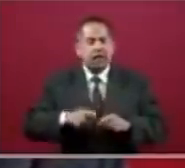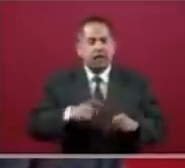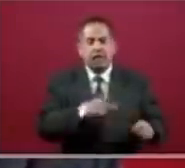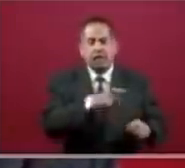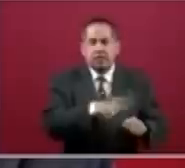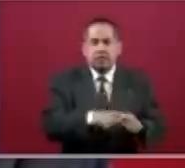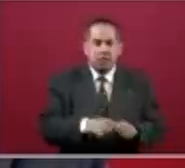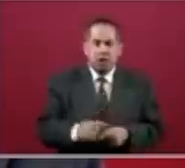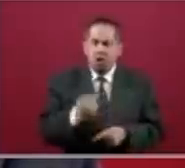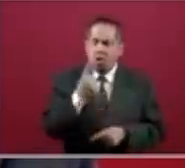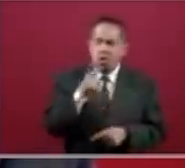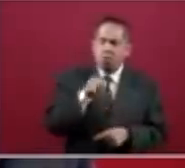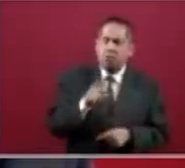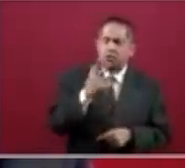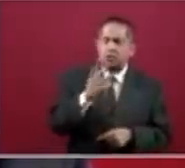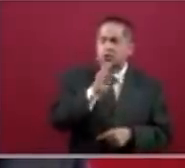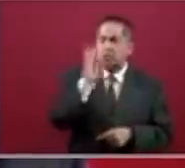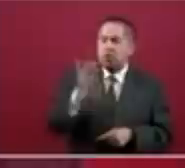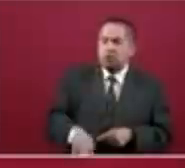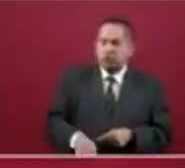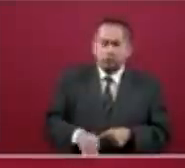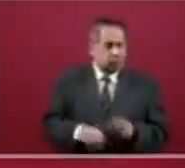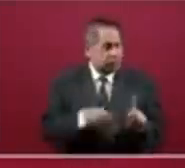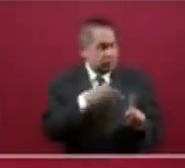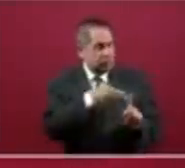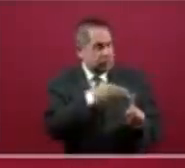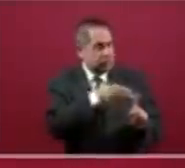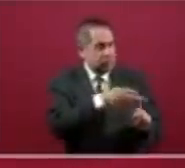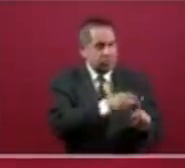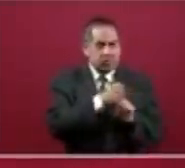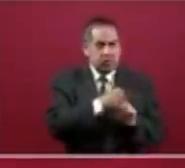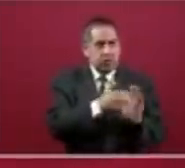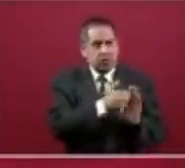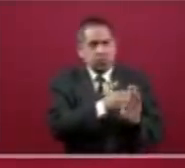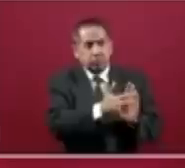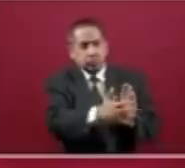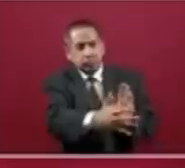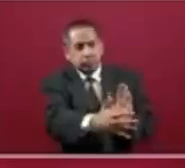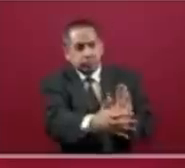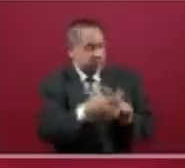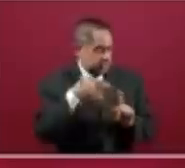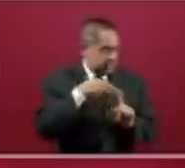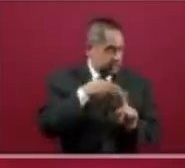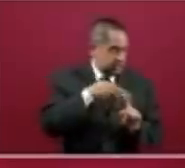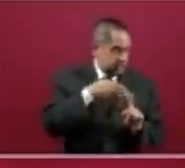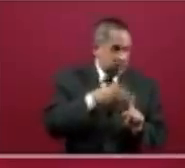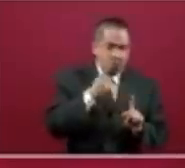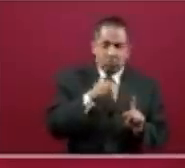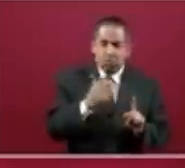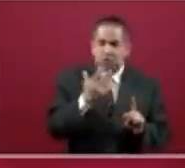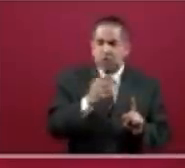al 1.5% de todos los proveedores.